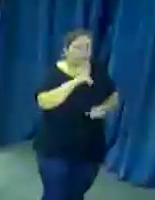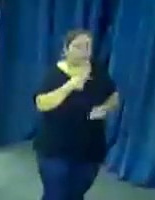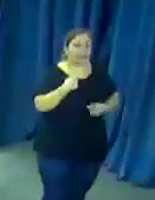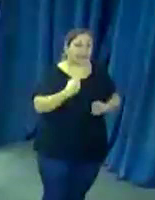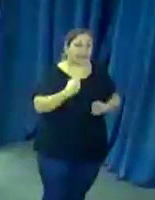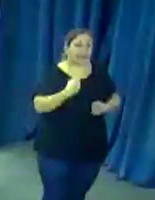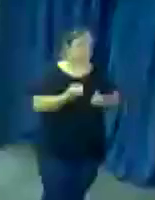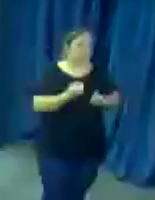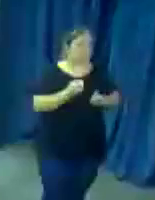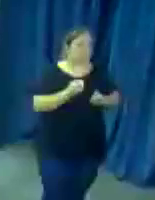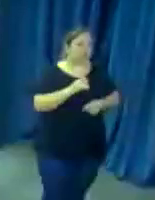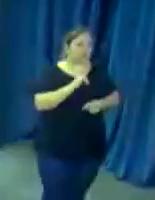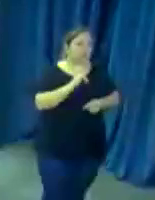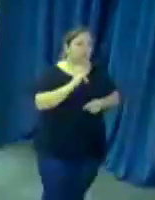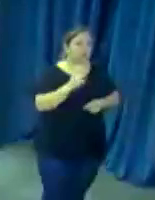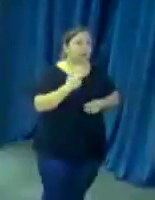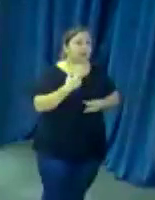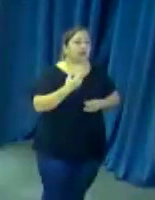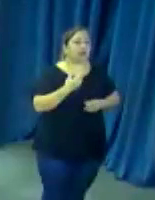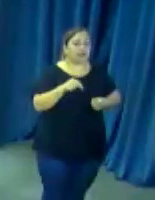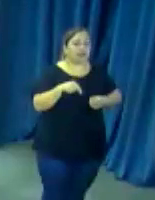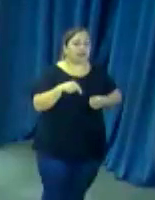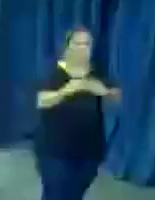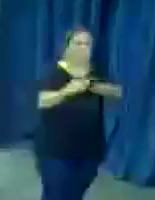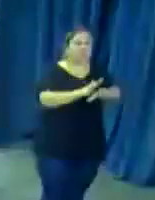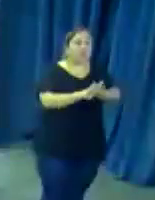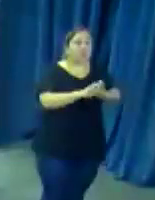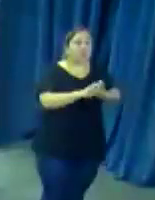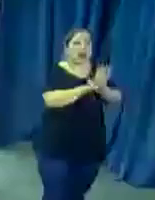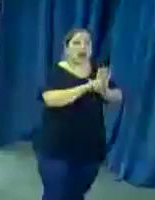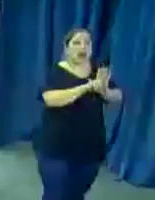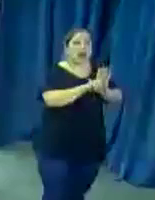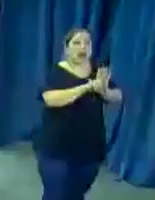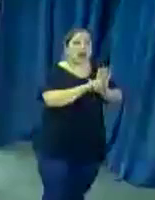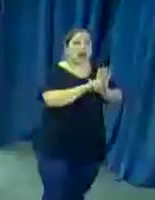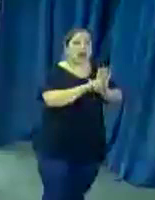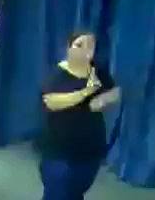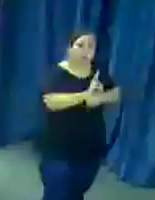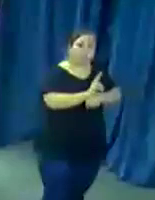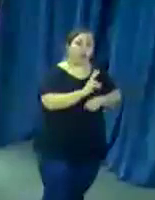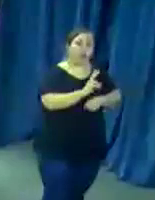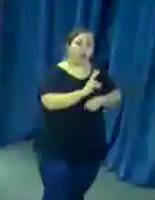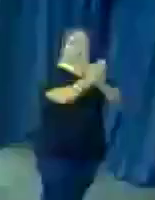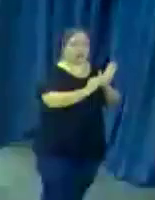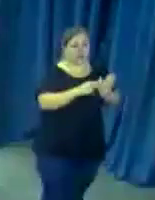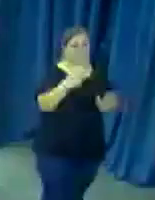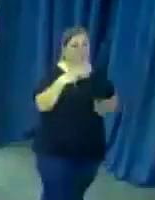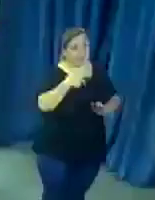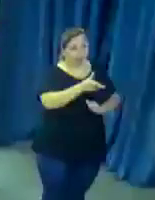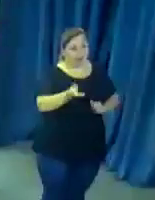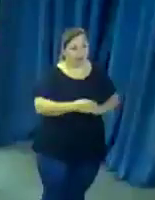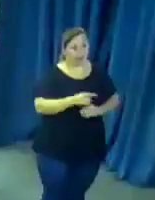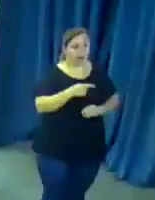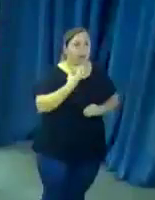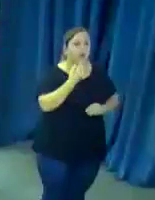necesitamos actualizar nuestra legislación en materia de protección de datos personales para dar respuesta a estos nuevos